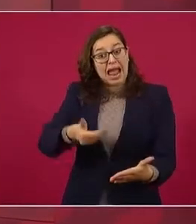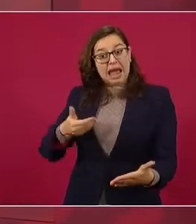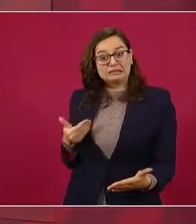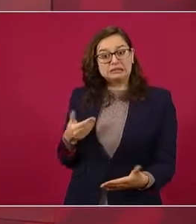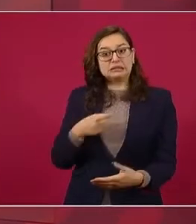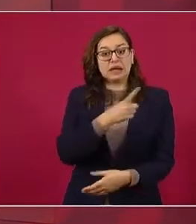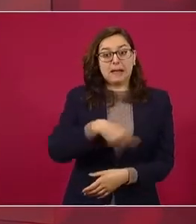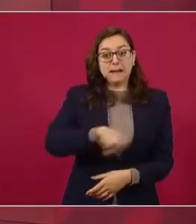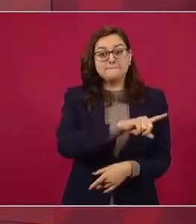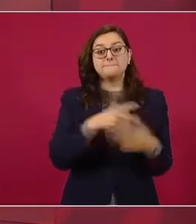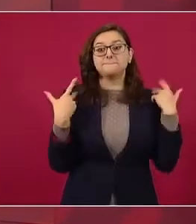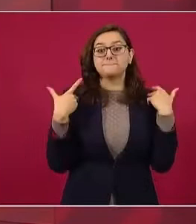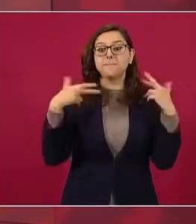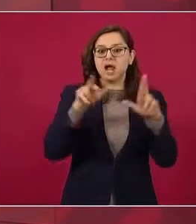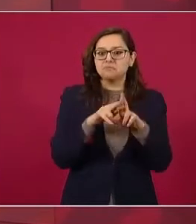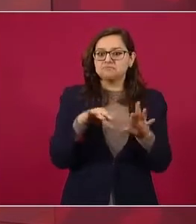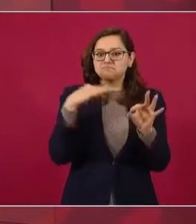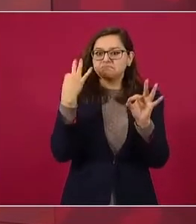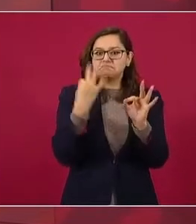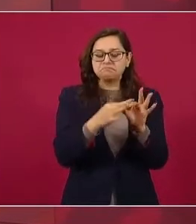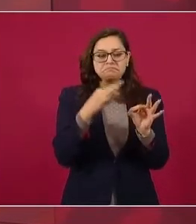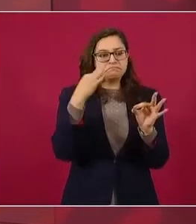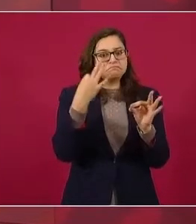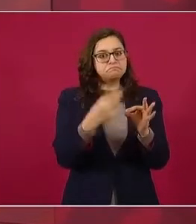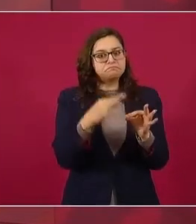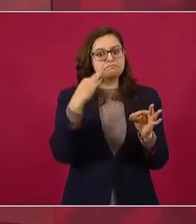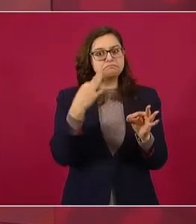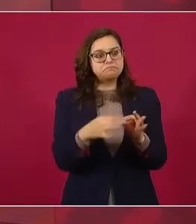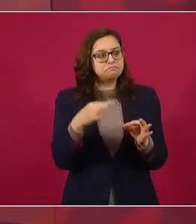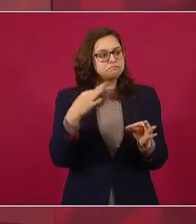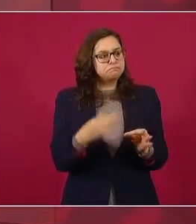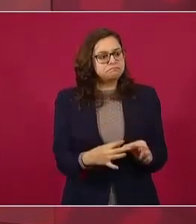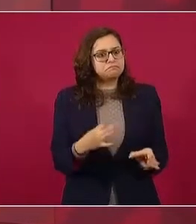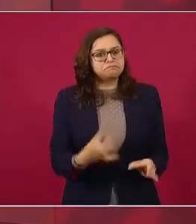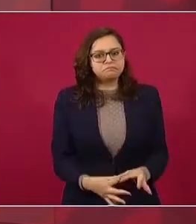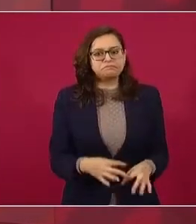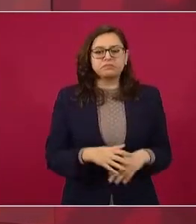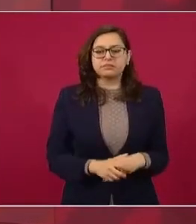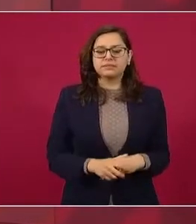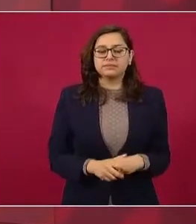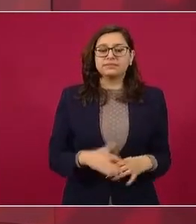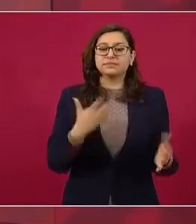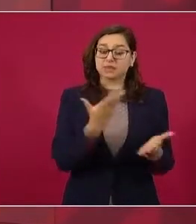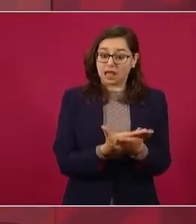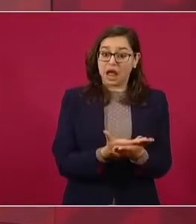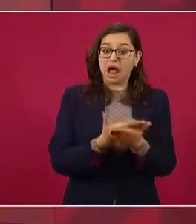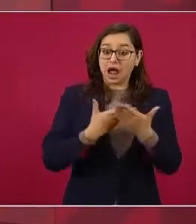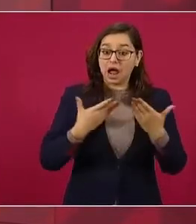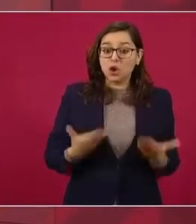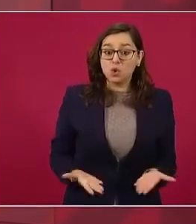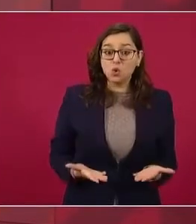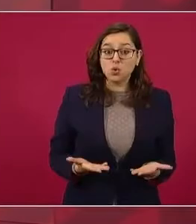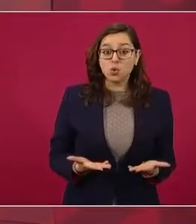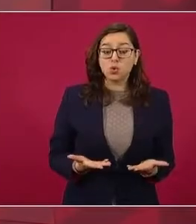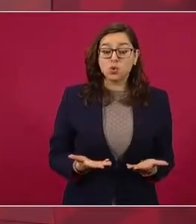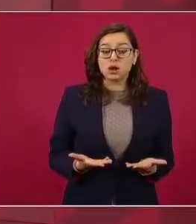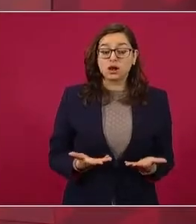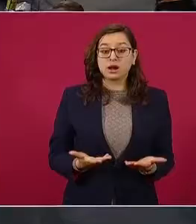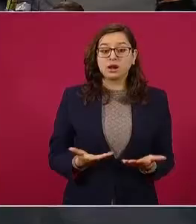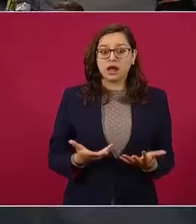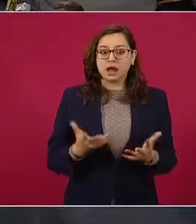las maestras, los maestros de asistir. ¿Sí? Y ahora que se